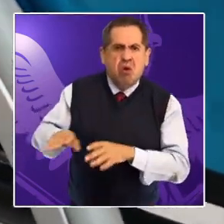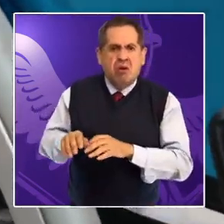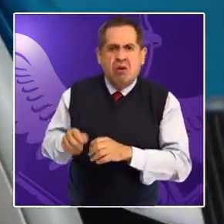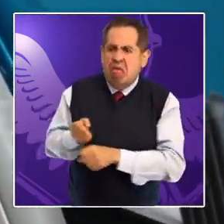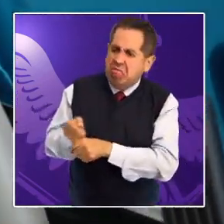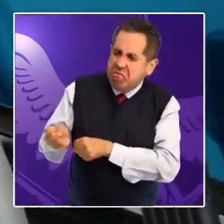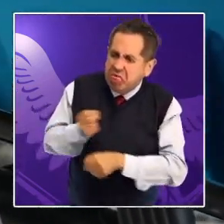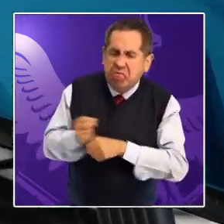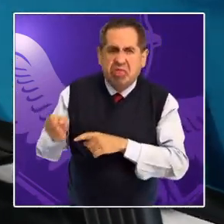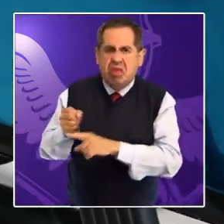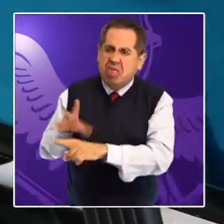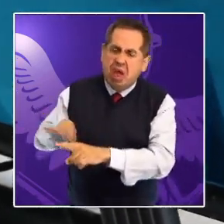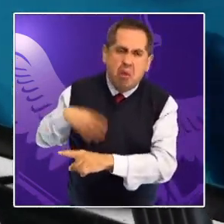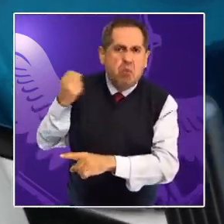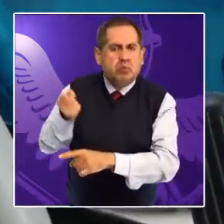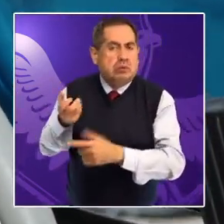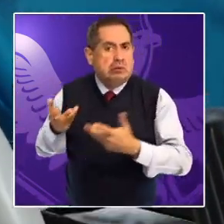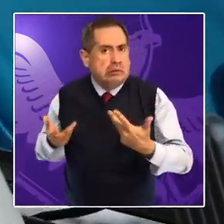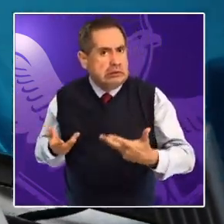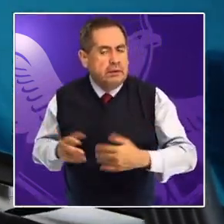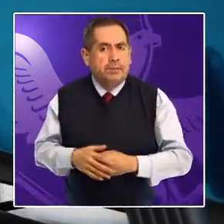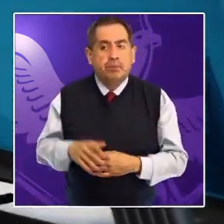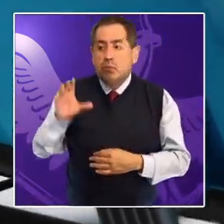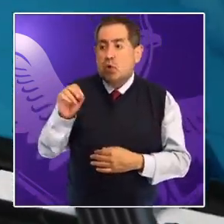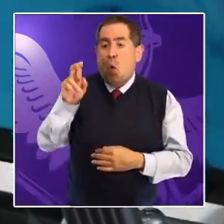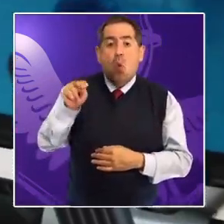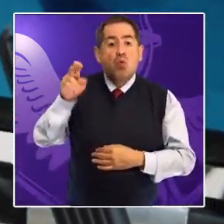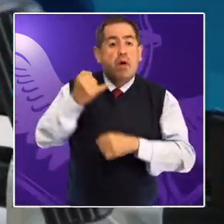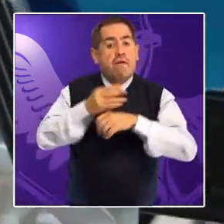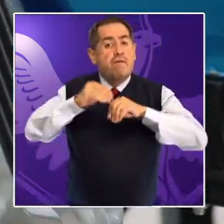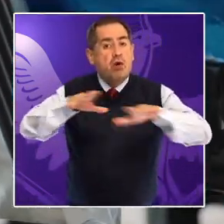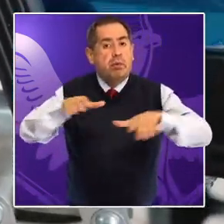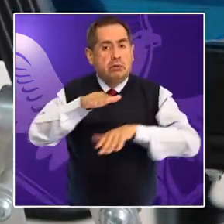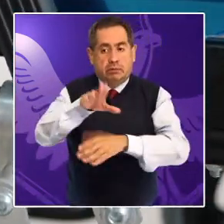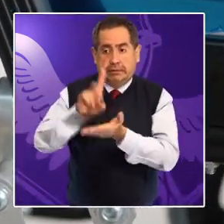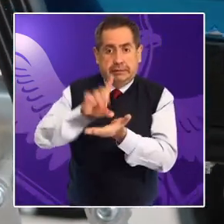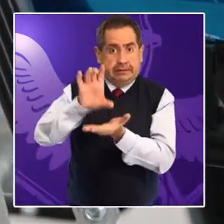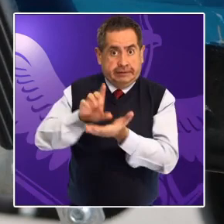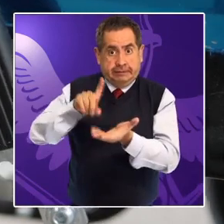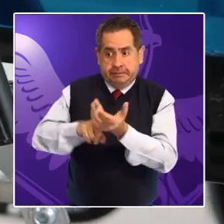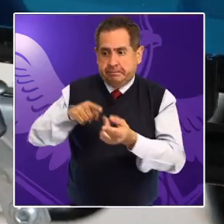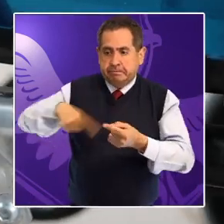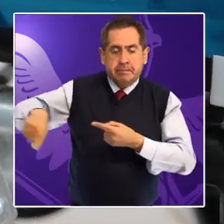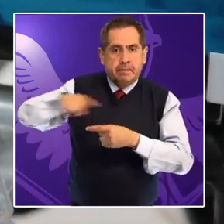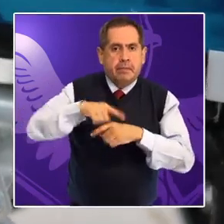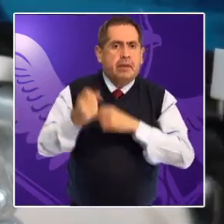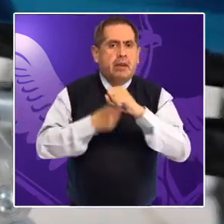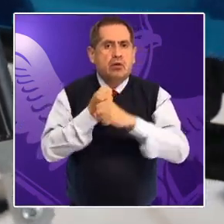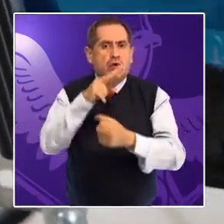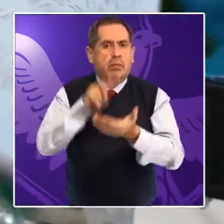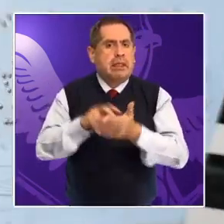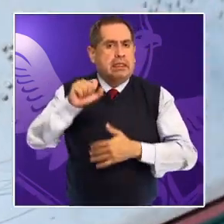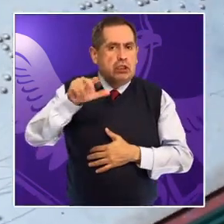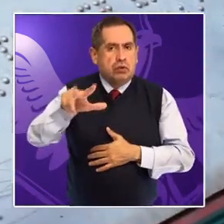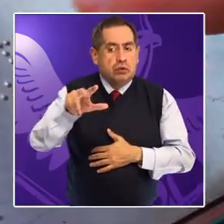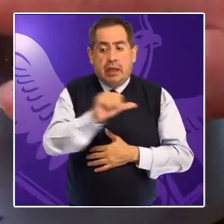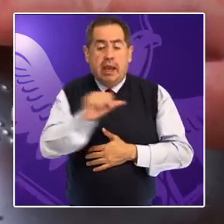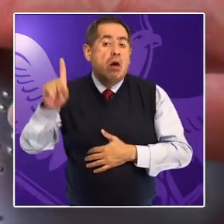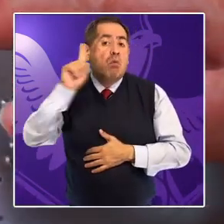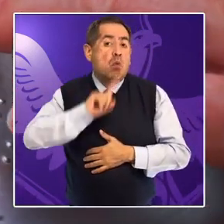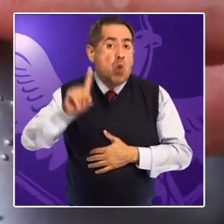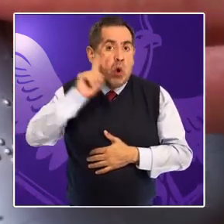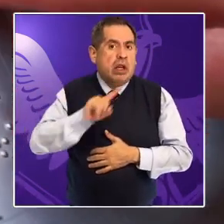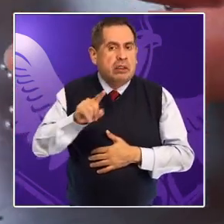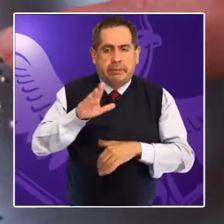y la explotación. Como señala el informe de las Naciones Unidas sobre Discapacidad y Desarrollo de 2018, las mujeres